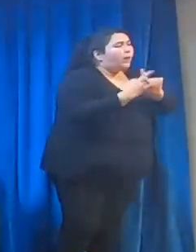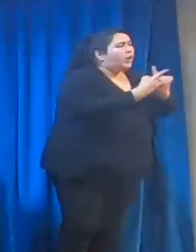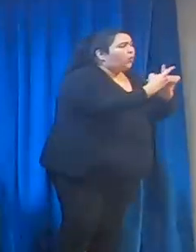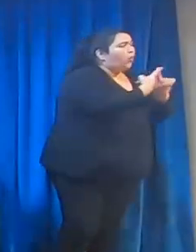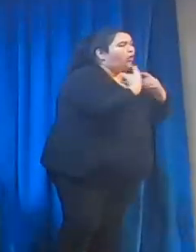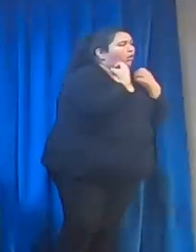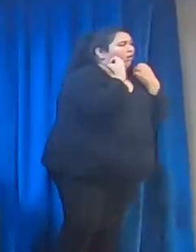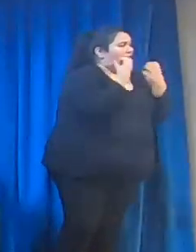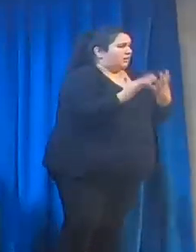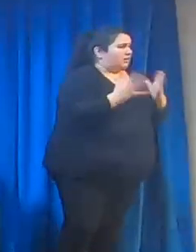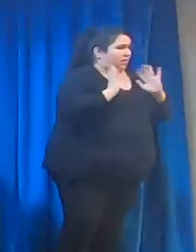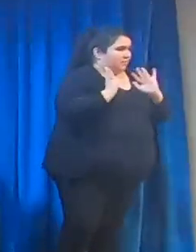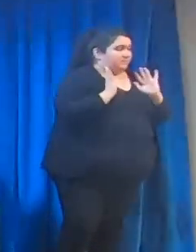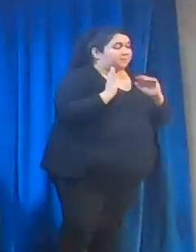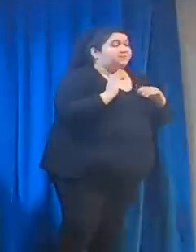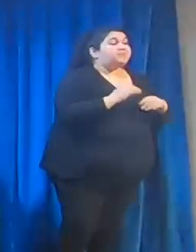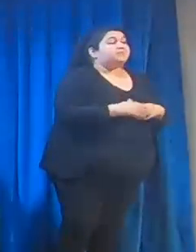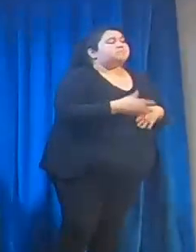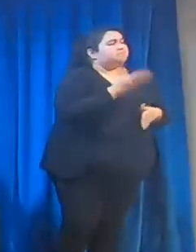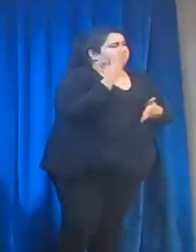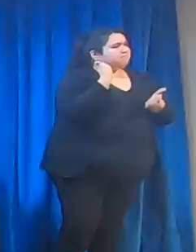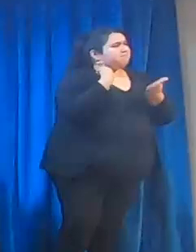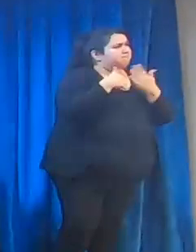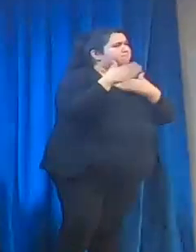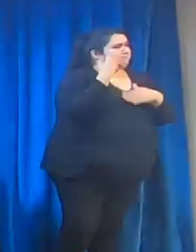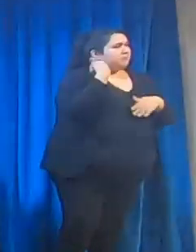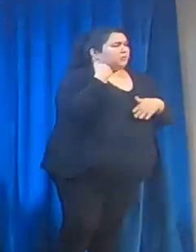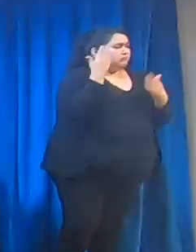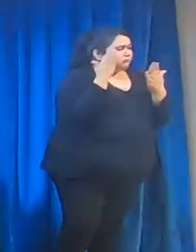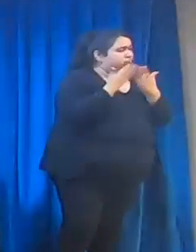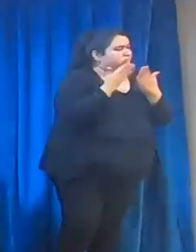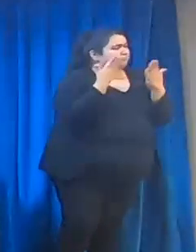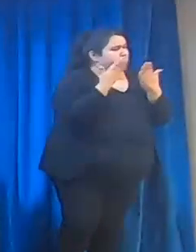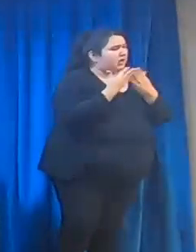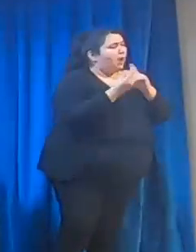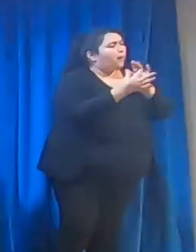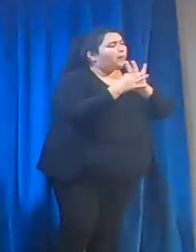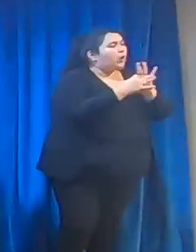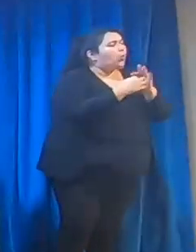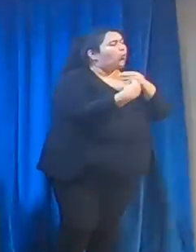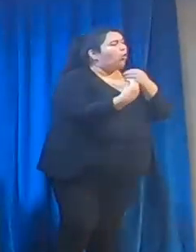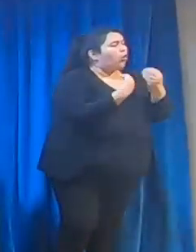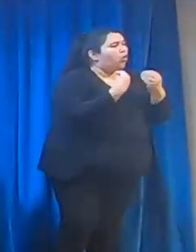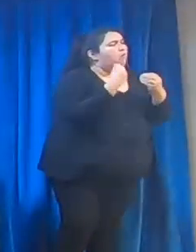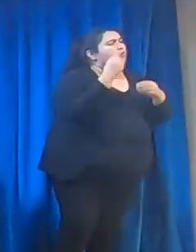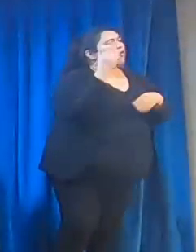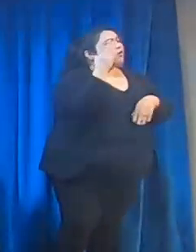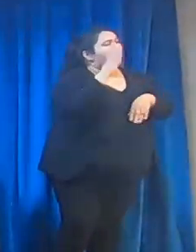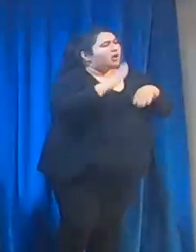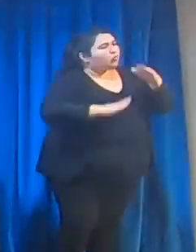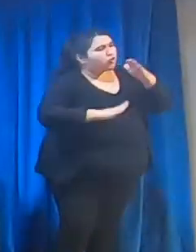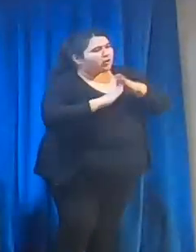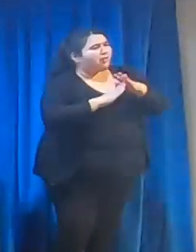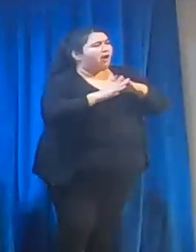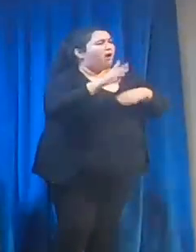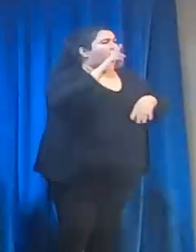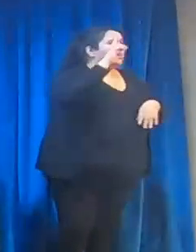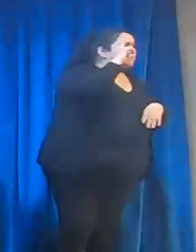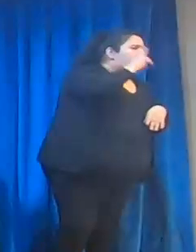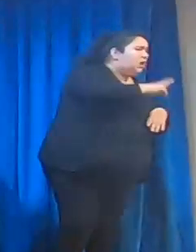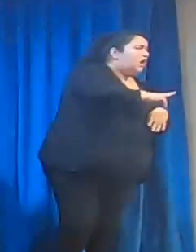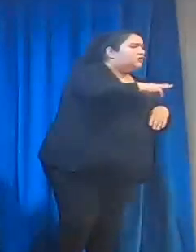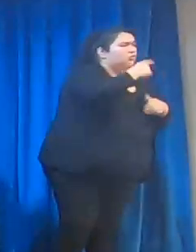educativos. Hace ya un tiempo largo que estudio sobre los vínculos de autoridad y respeto en la educación de jóvenes y